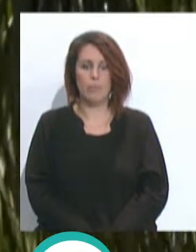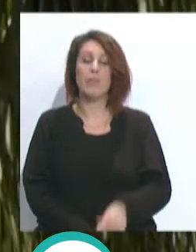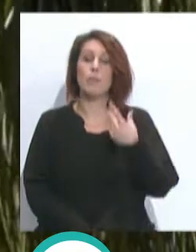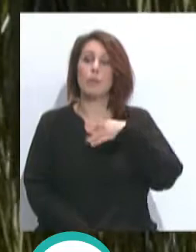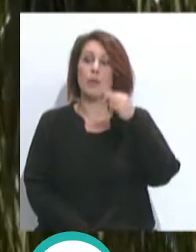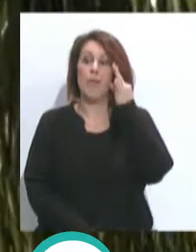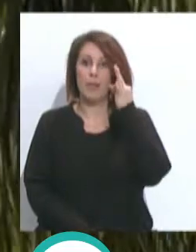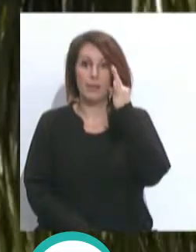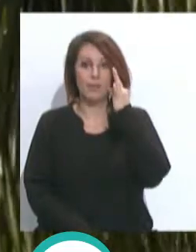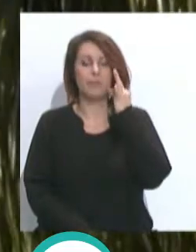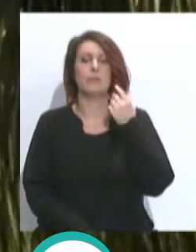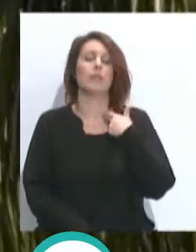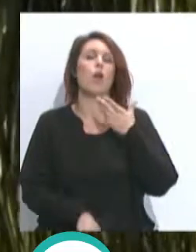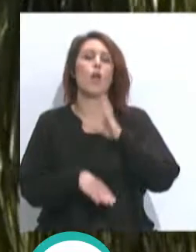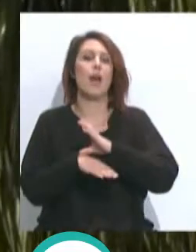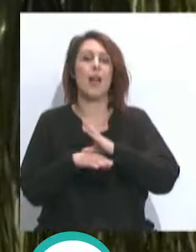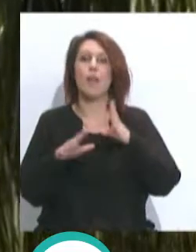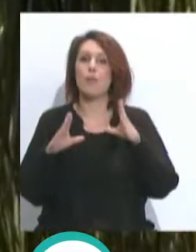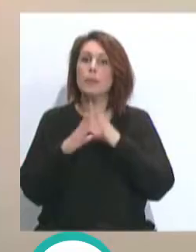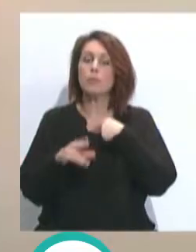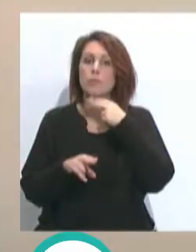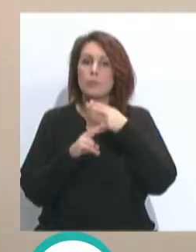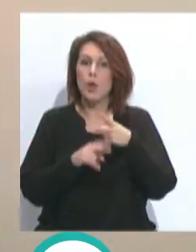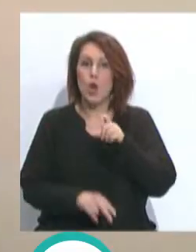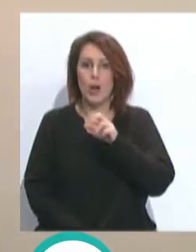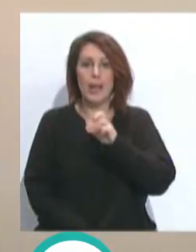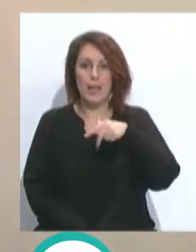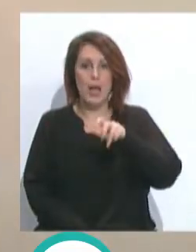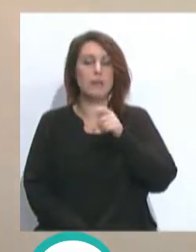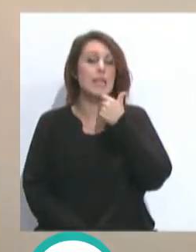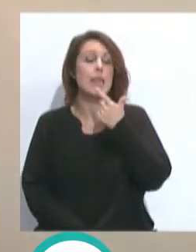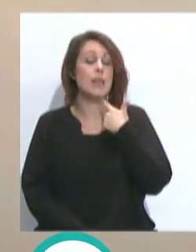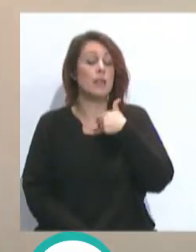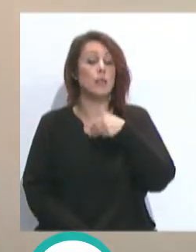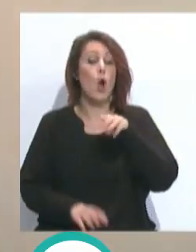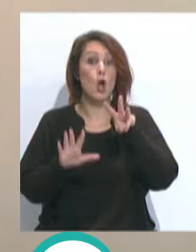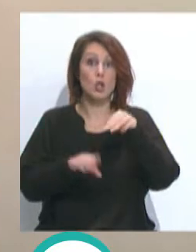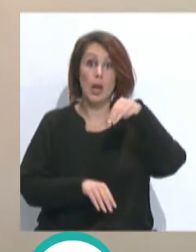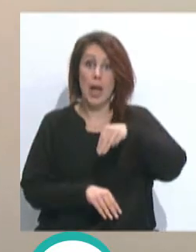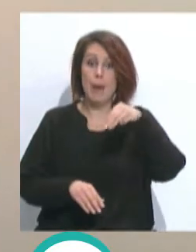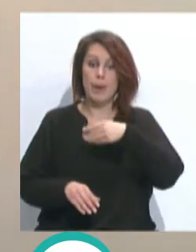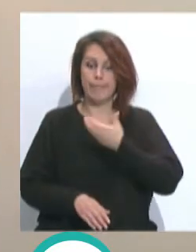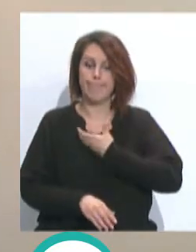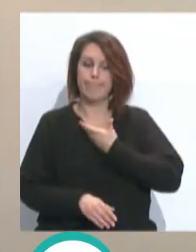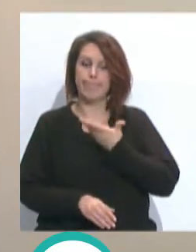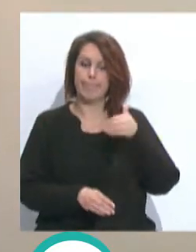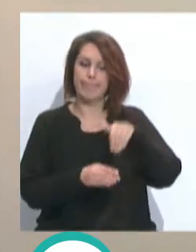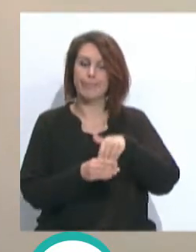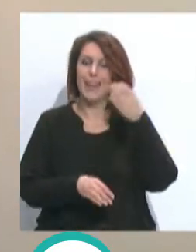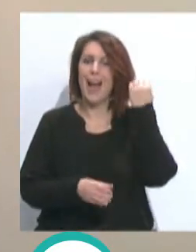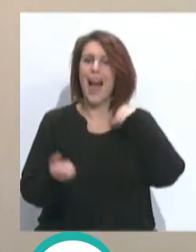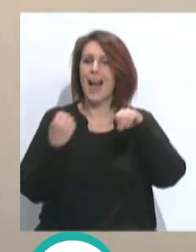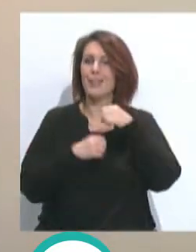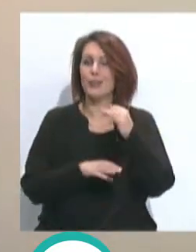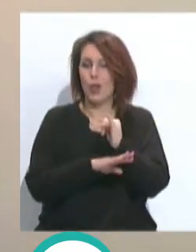De la mujer. Así, la concejala de Feminismos, Lorena Garrón, ha adelantado que para el 8M el consistorio ha convocado un pequeño acto